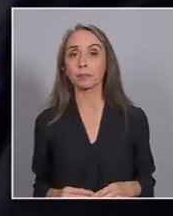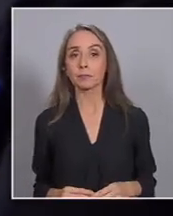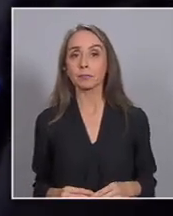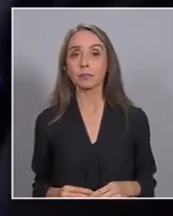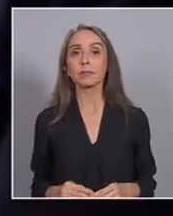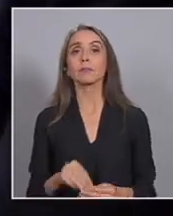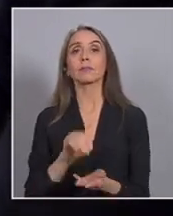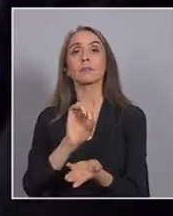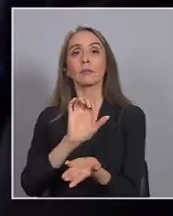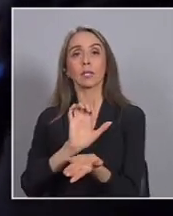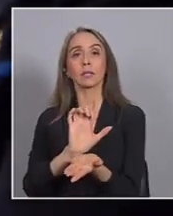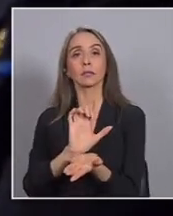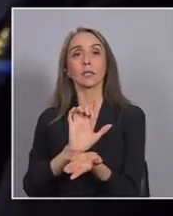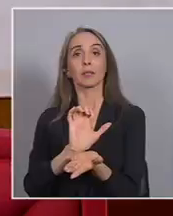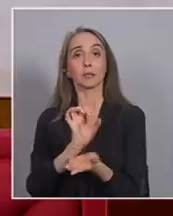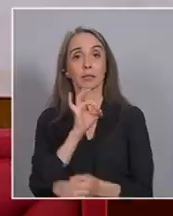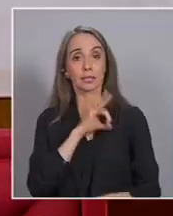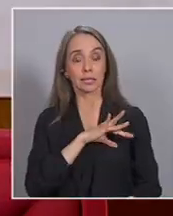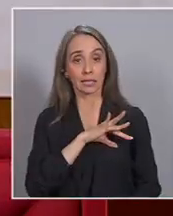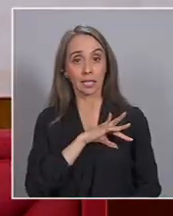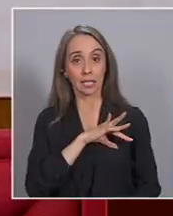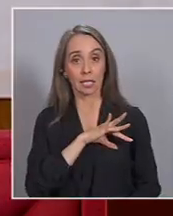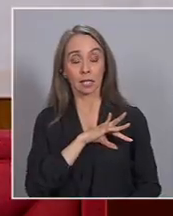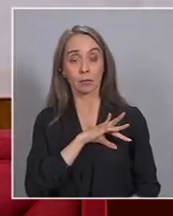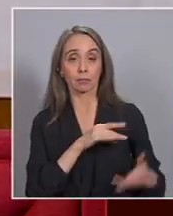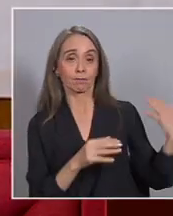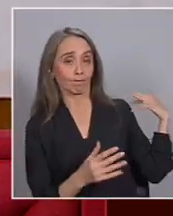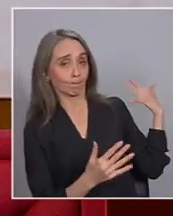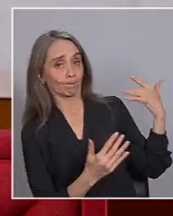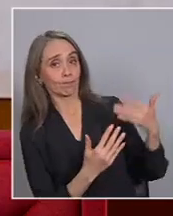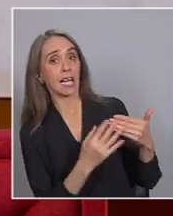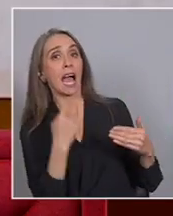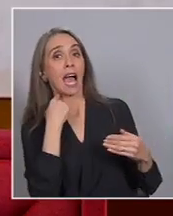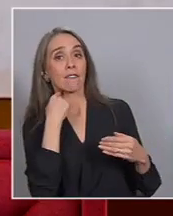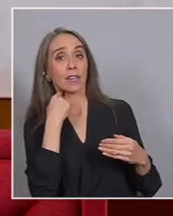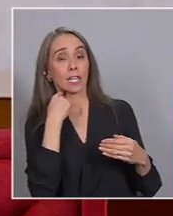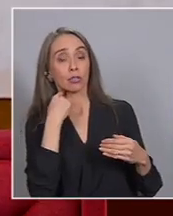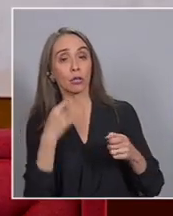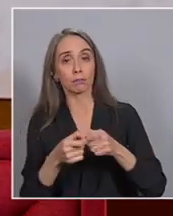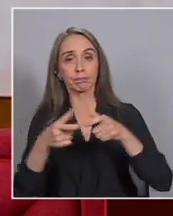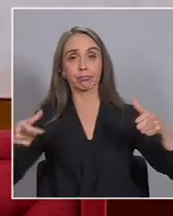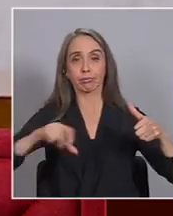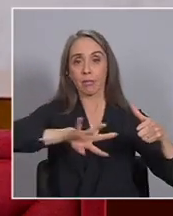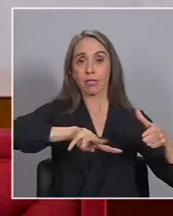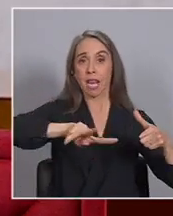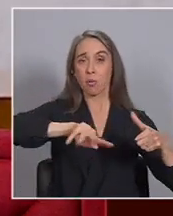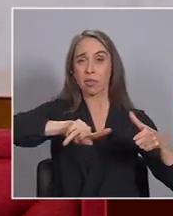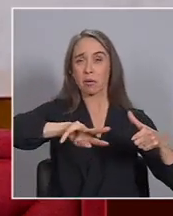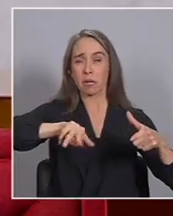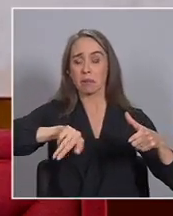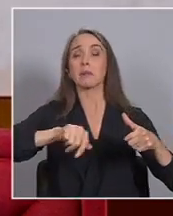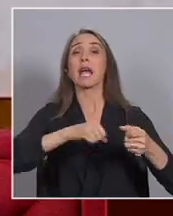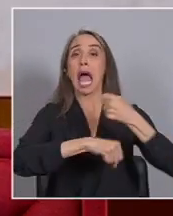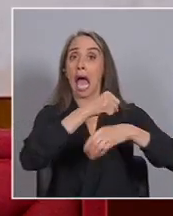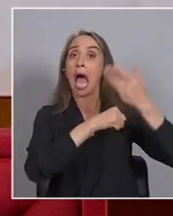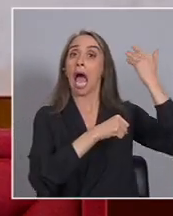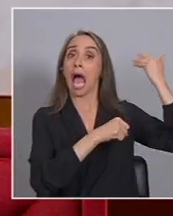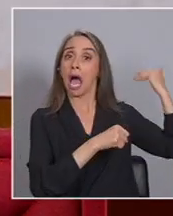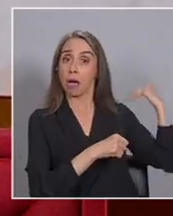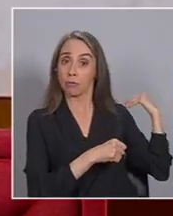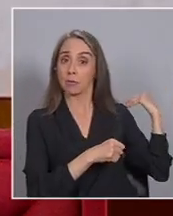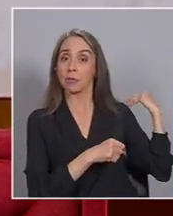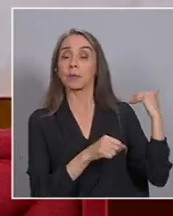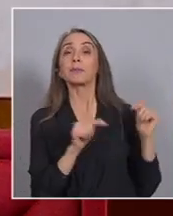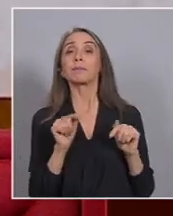El Estado de Chile viene siendo afectado por la pandemia de la delincuencia desde hace varios años. Y en